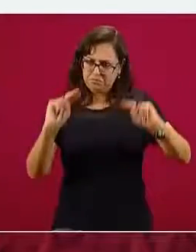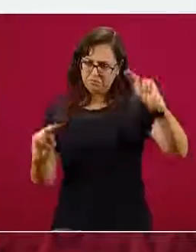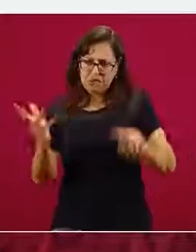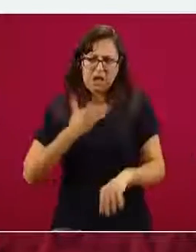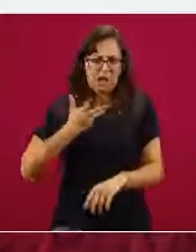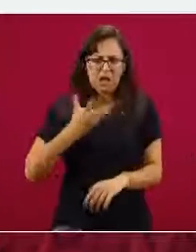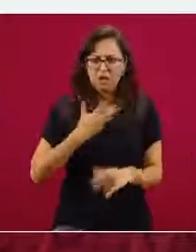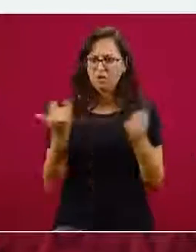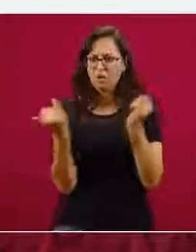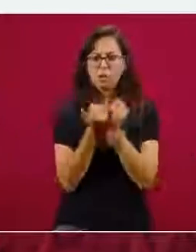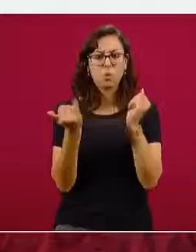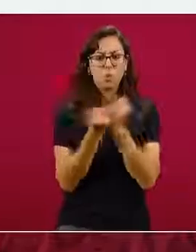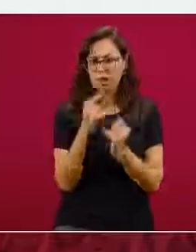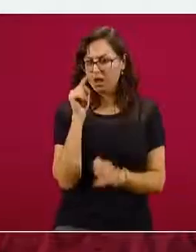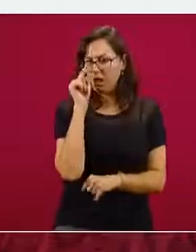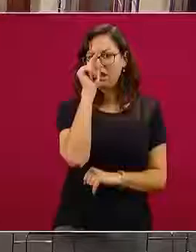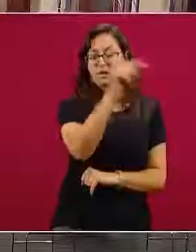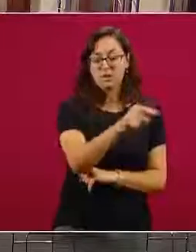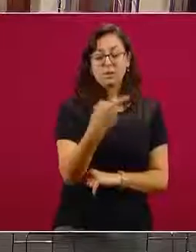que también tenga